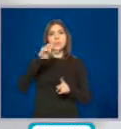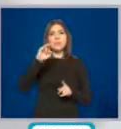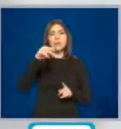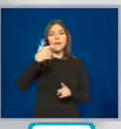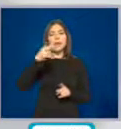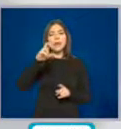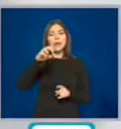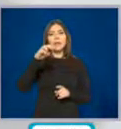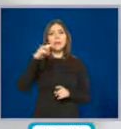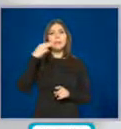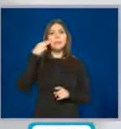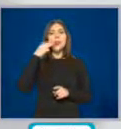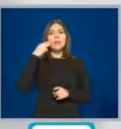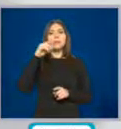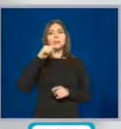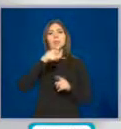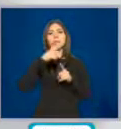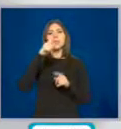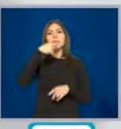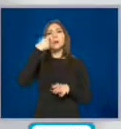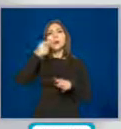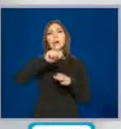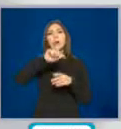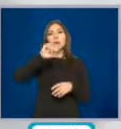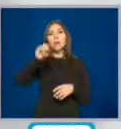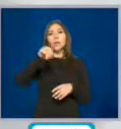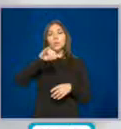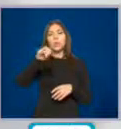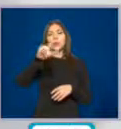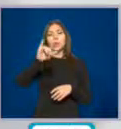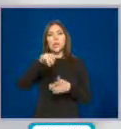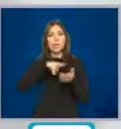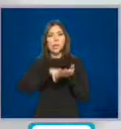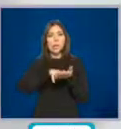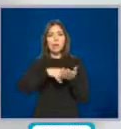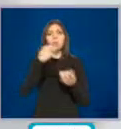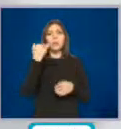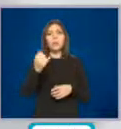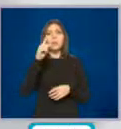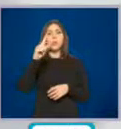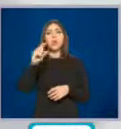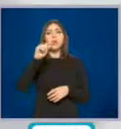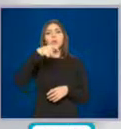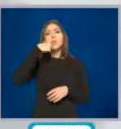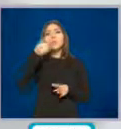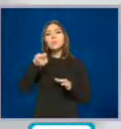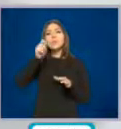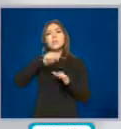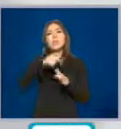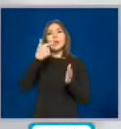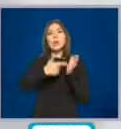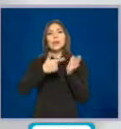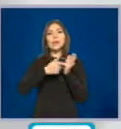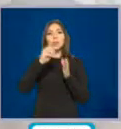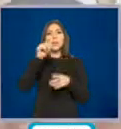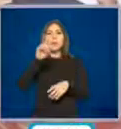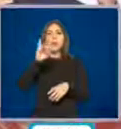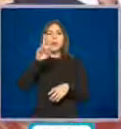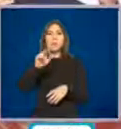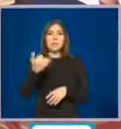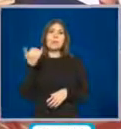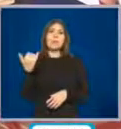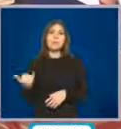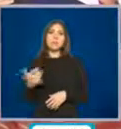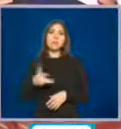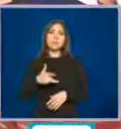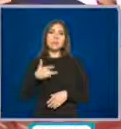ajonjolí negro y una cucharada de aceite de oliva. y nada más. Y nada más y el hambre. Ay, y eso nunca esa falta. nunca falta. Está buena.